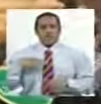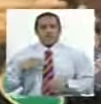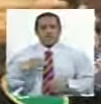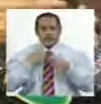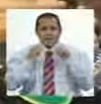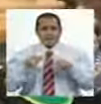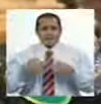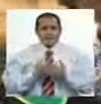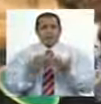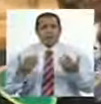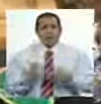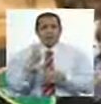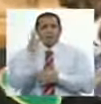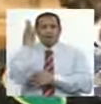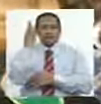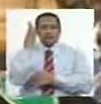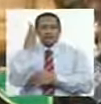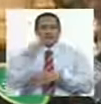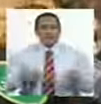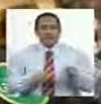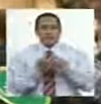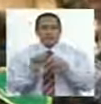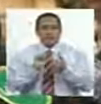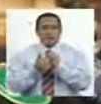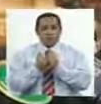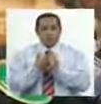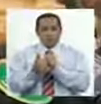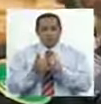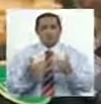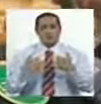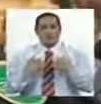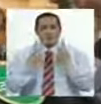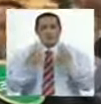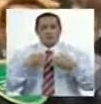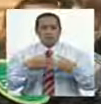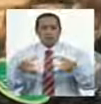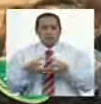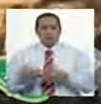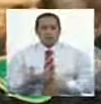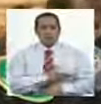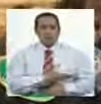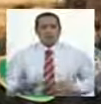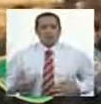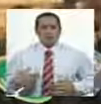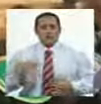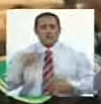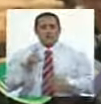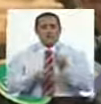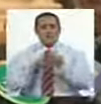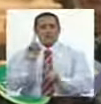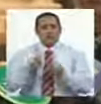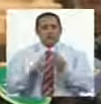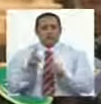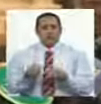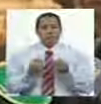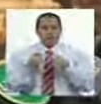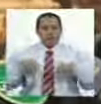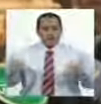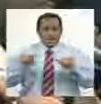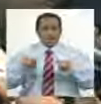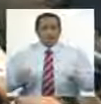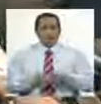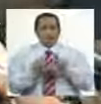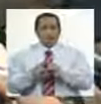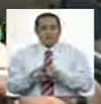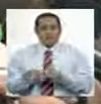En este caso, las federaciones deportivas son entidades públicas y privadas para algunos. Pues para ellos también va a